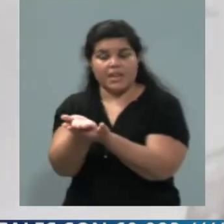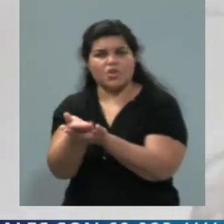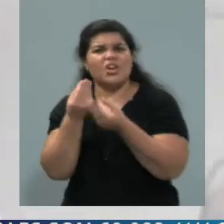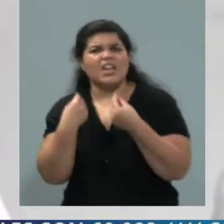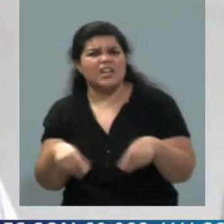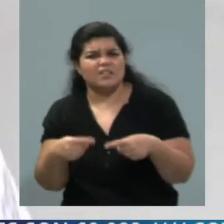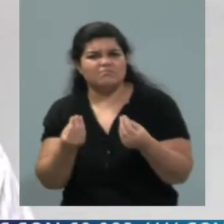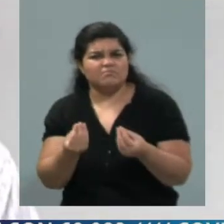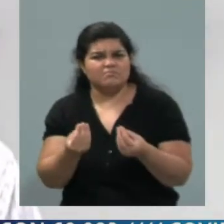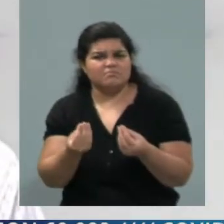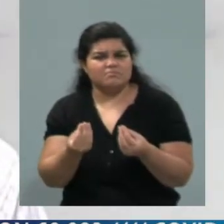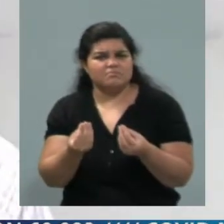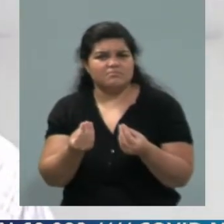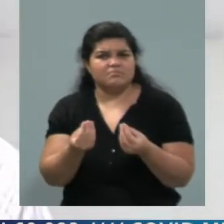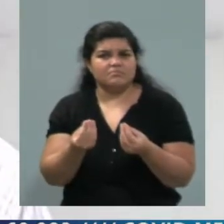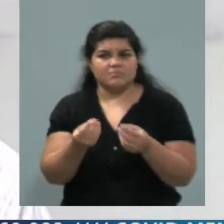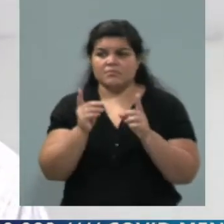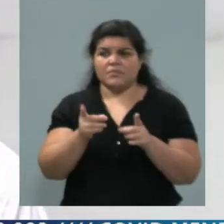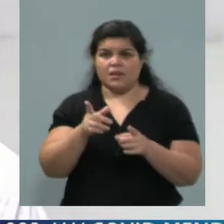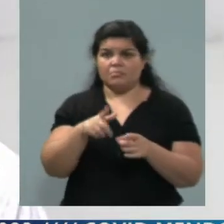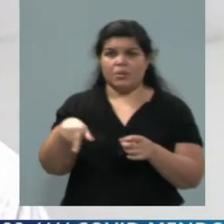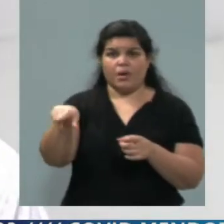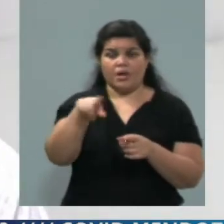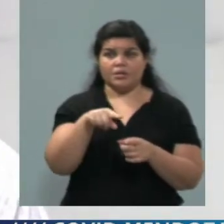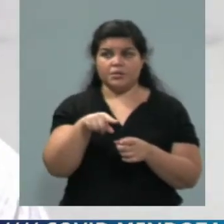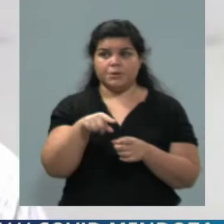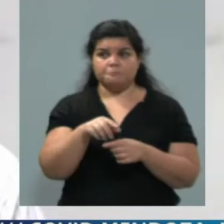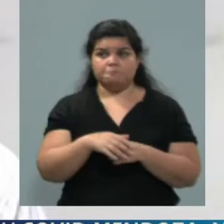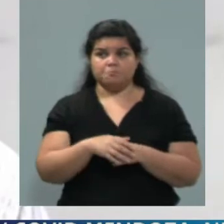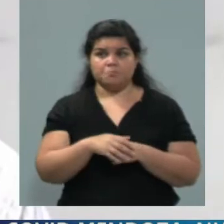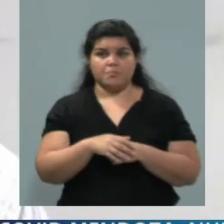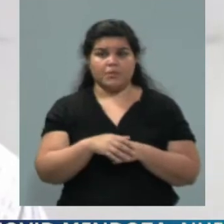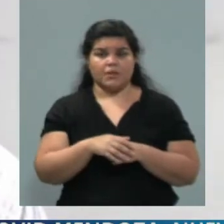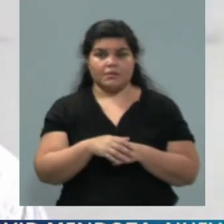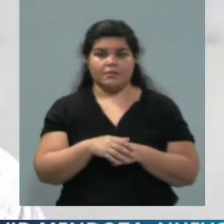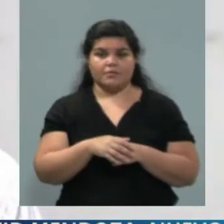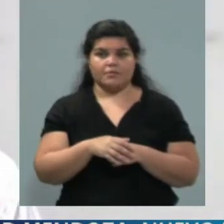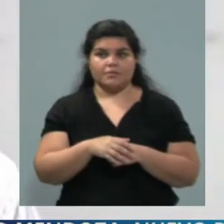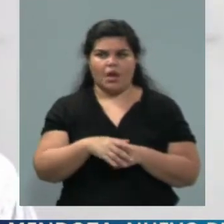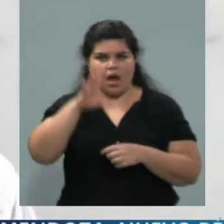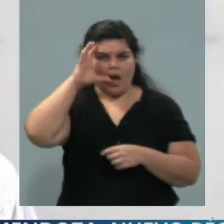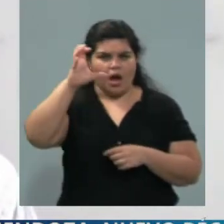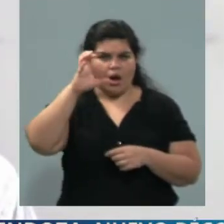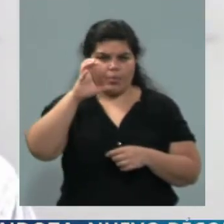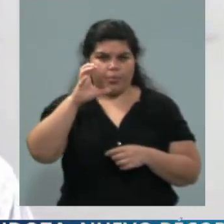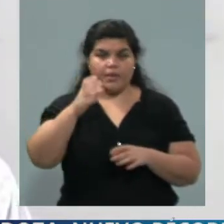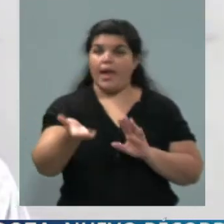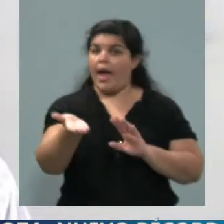con que efectivamente lo que señala la sentencia, ustedes recuerden que cuando se